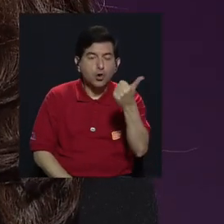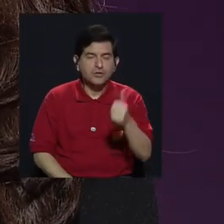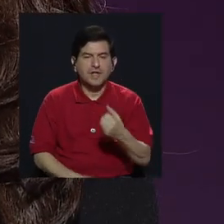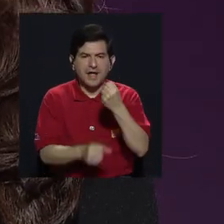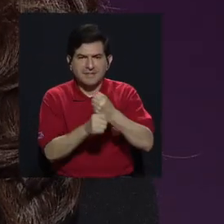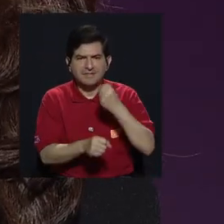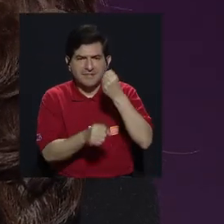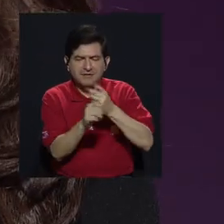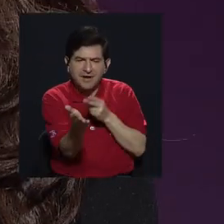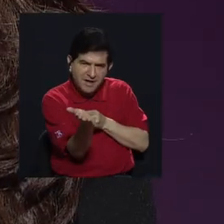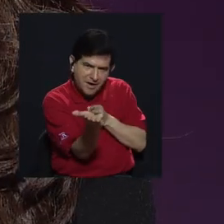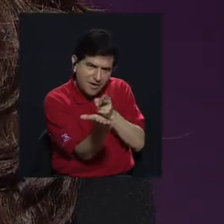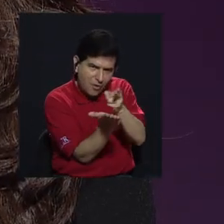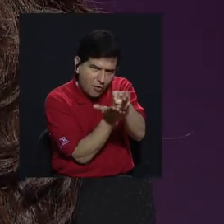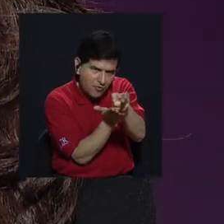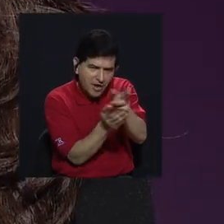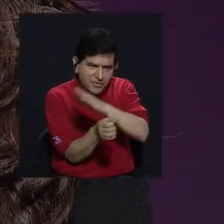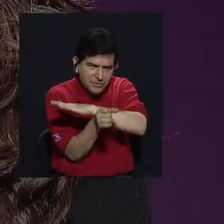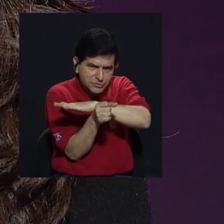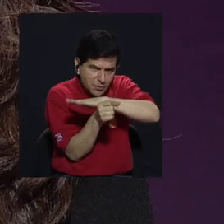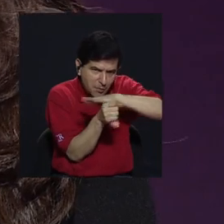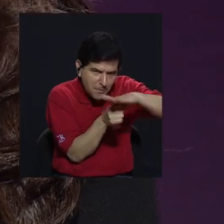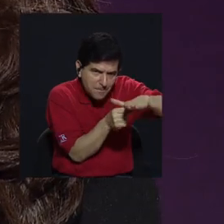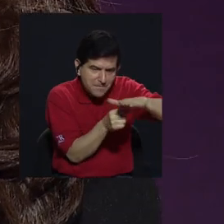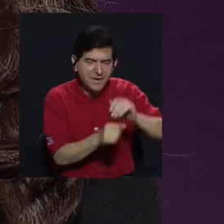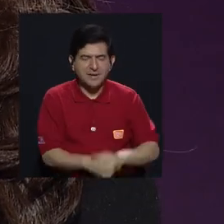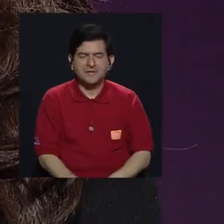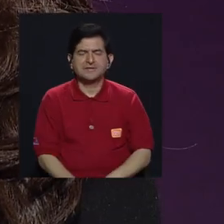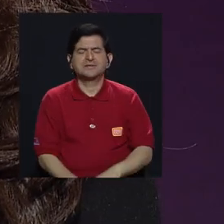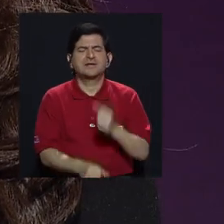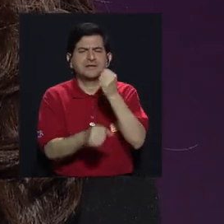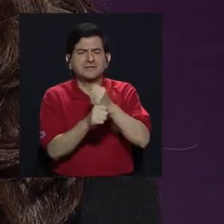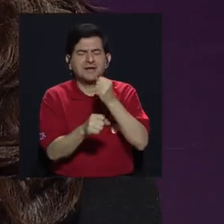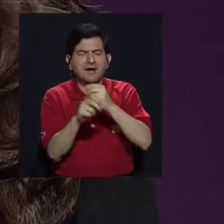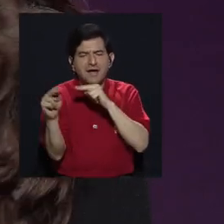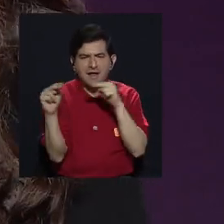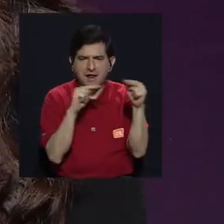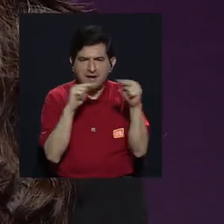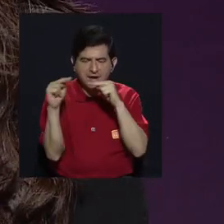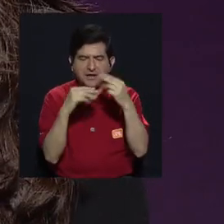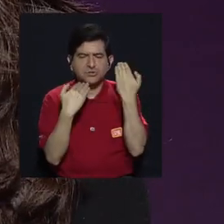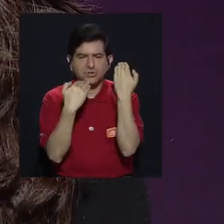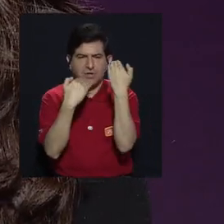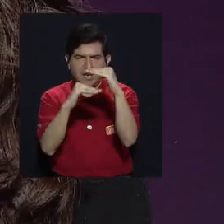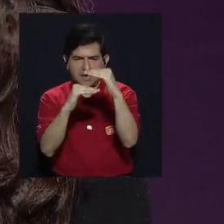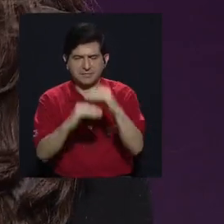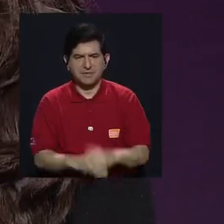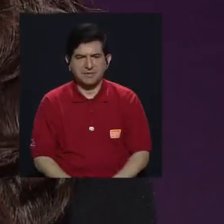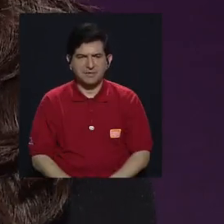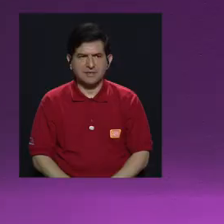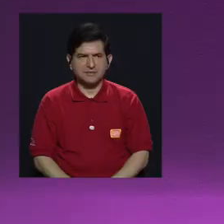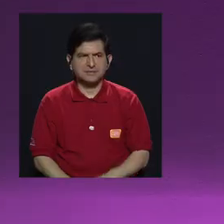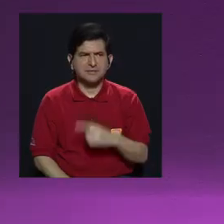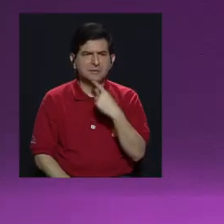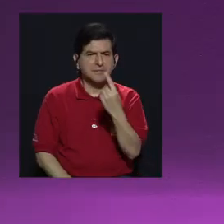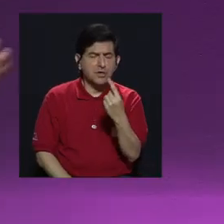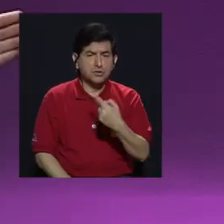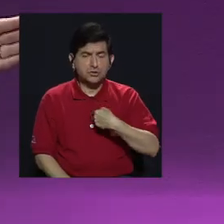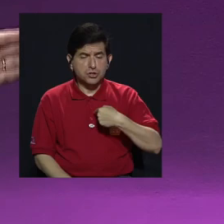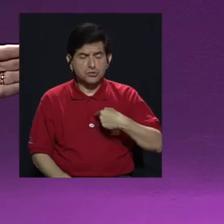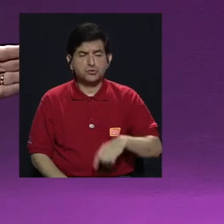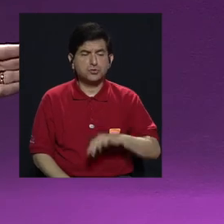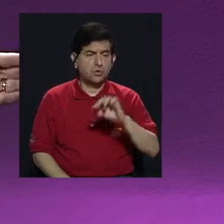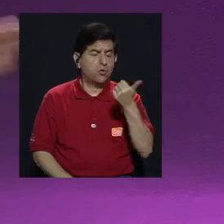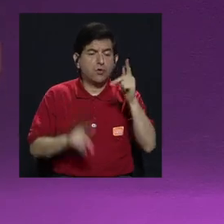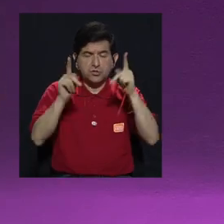también trabajar la honestidad total y absoluta, trabajar la negociación y los límites. Pero, por ejemplo, decir, voy a